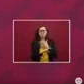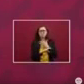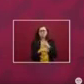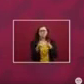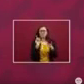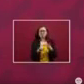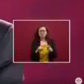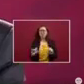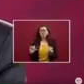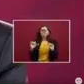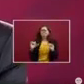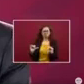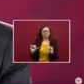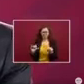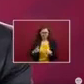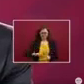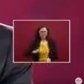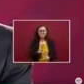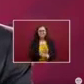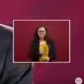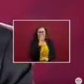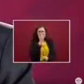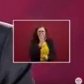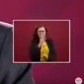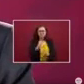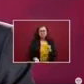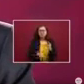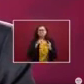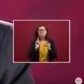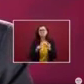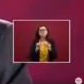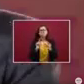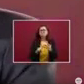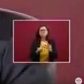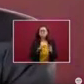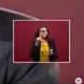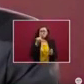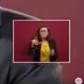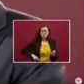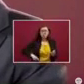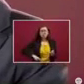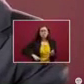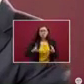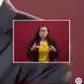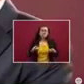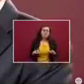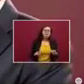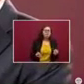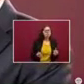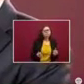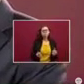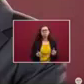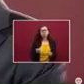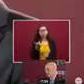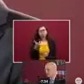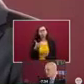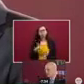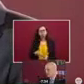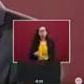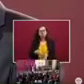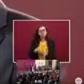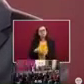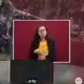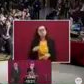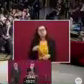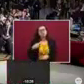lento. Y es lo que está logrando López Obrador. Y lástima que no tenemos a ver el audio que querías tú. Pero bueno, esa es la temática precisamente en